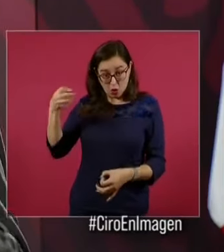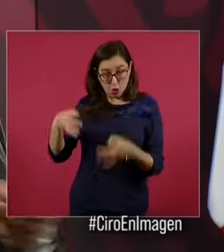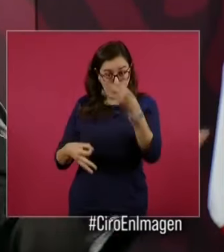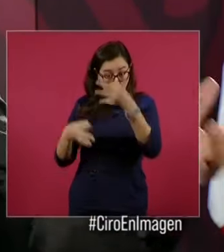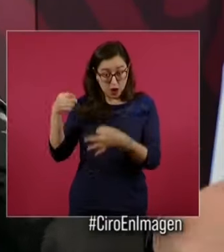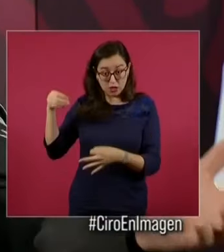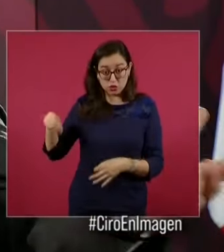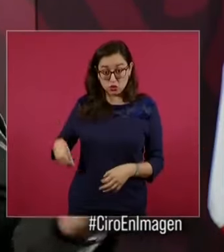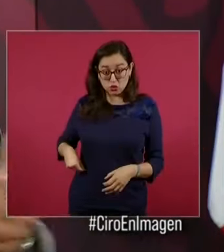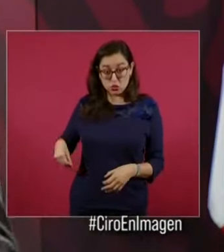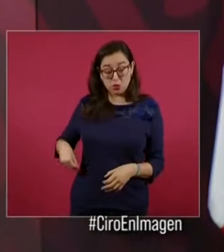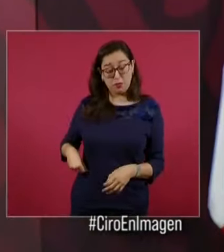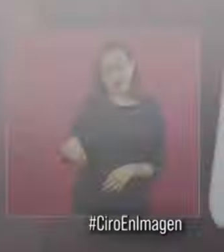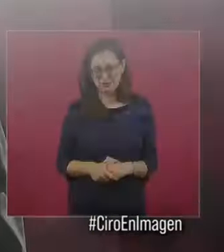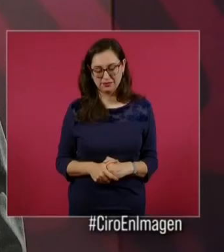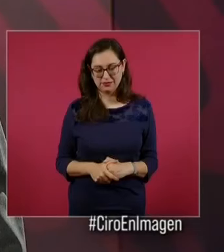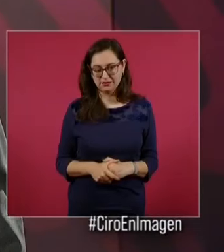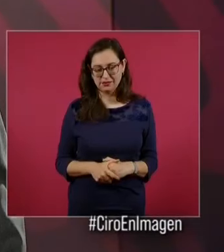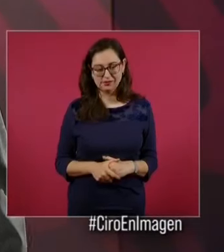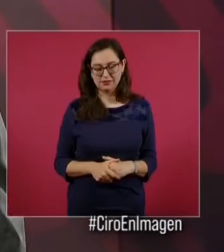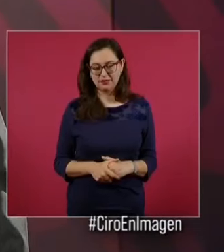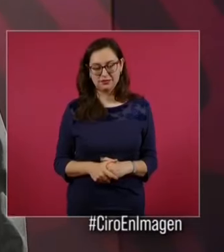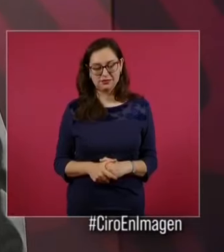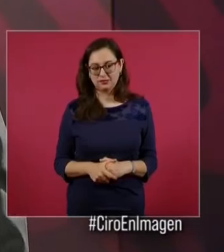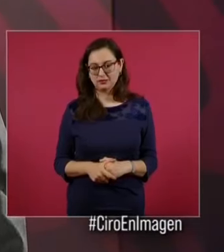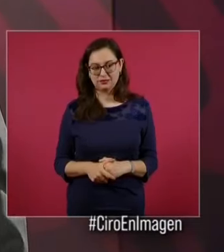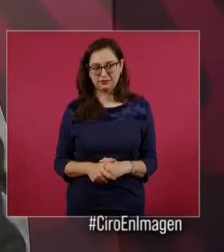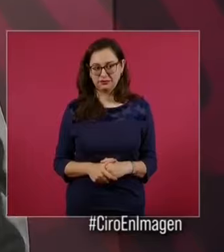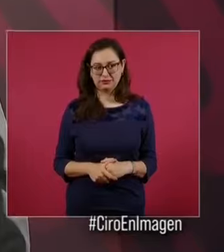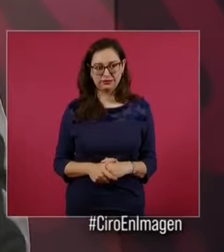de que corren peligro.